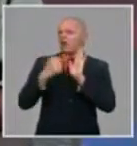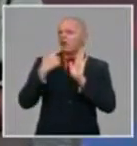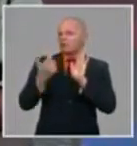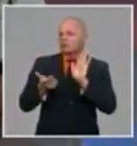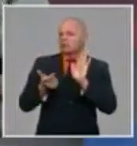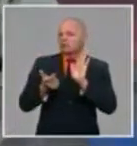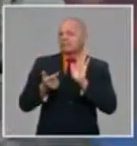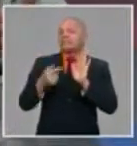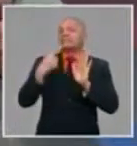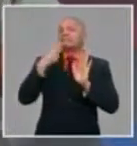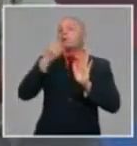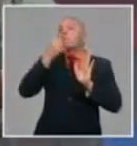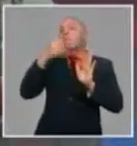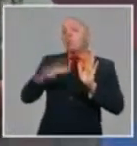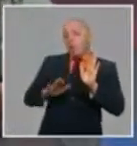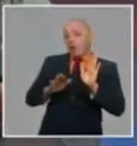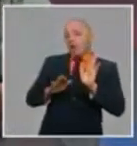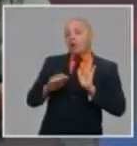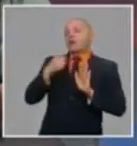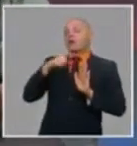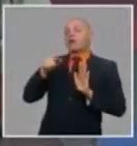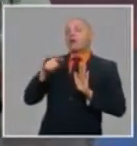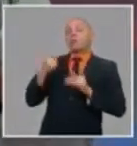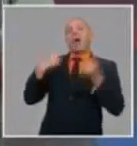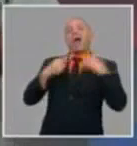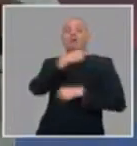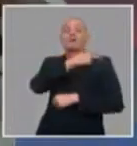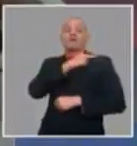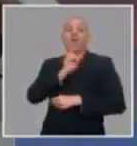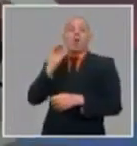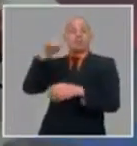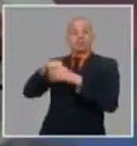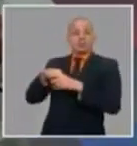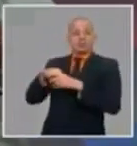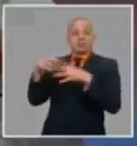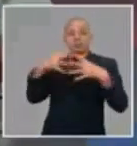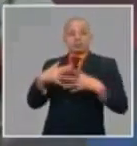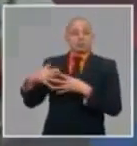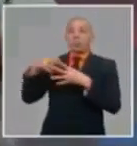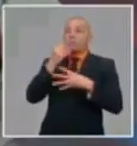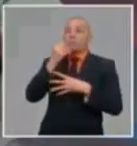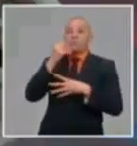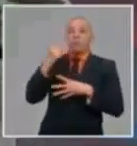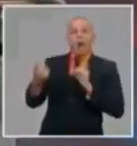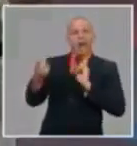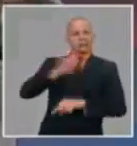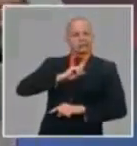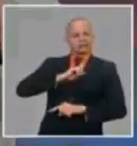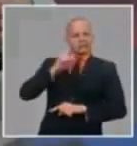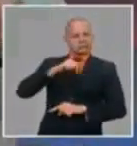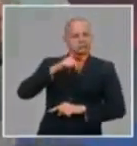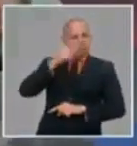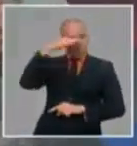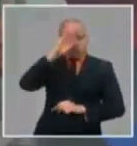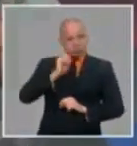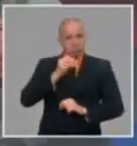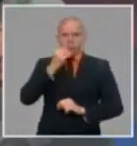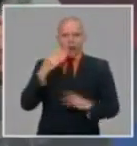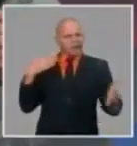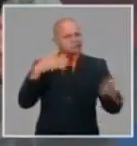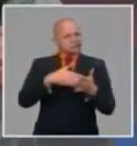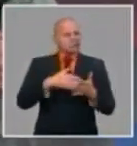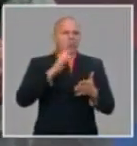un interventor norteamericano a Cuba y vaya certificando paso a paso, primero economía,